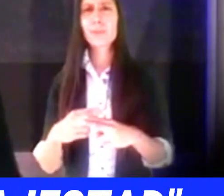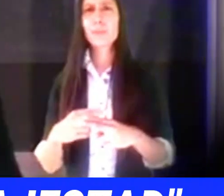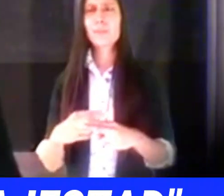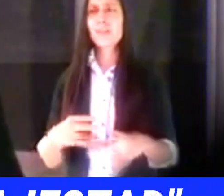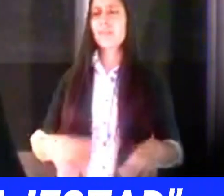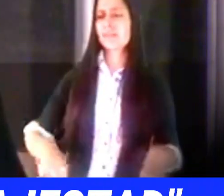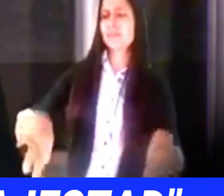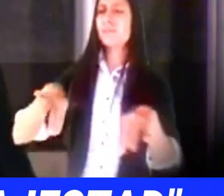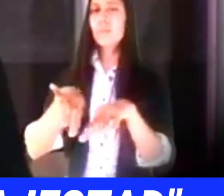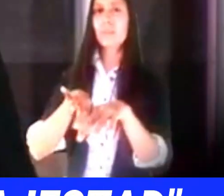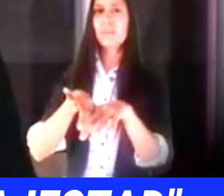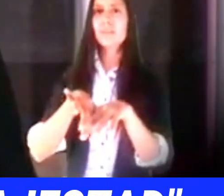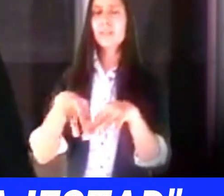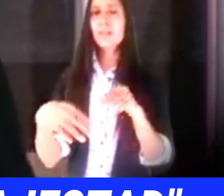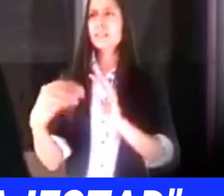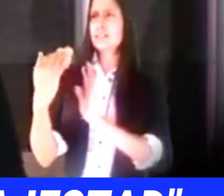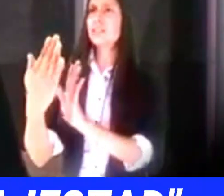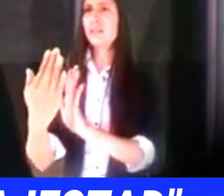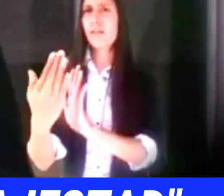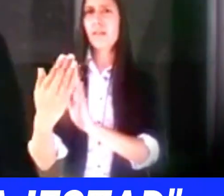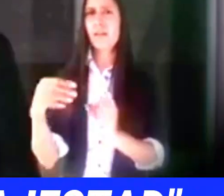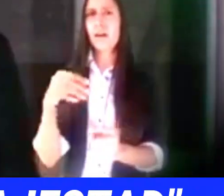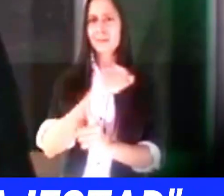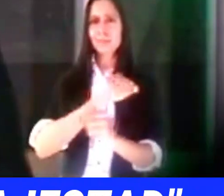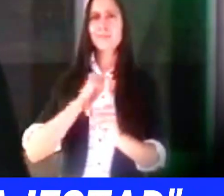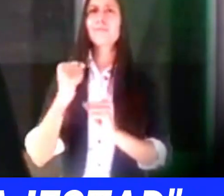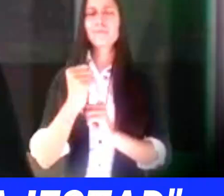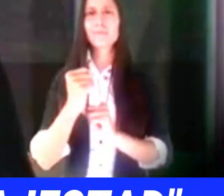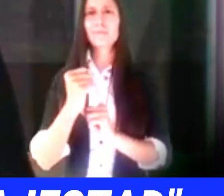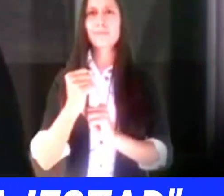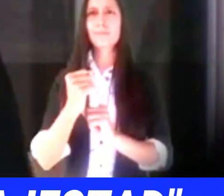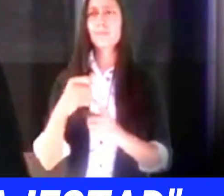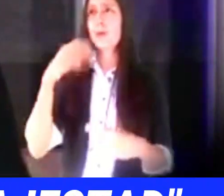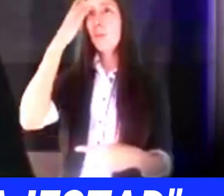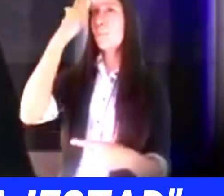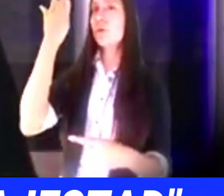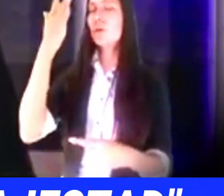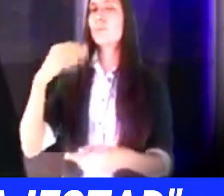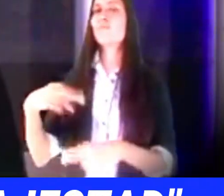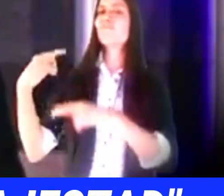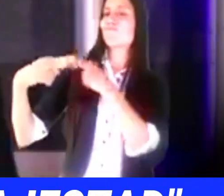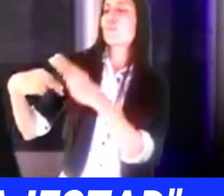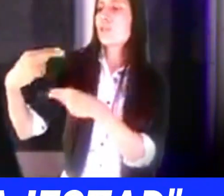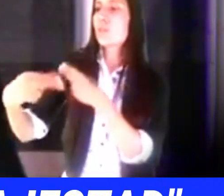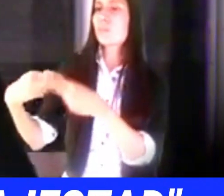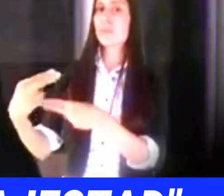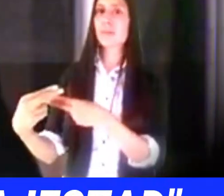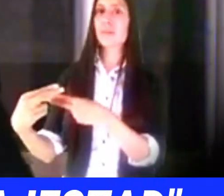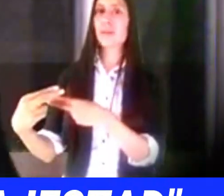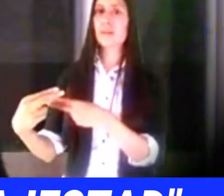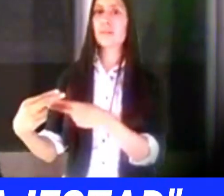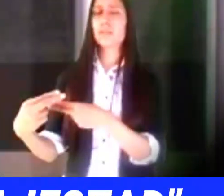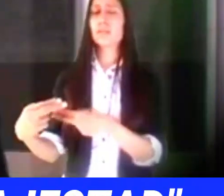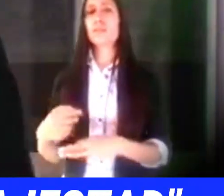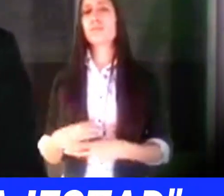social y que le iba a permitir ser el heredero de todo lo que ese hombre poseía. Nunca